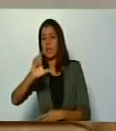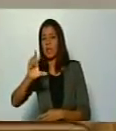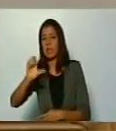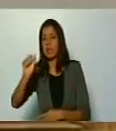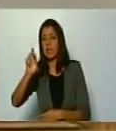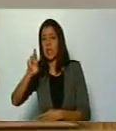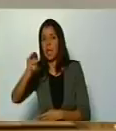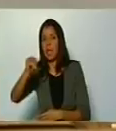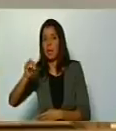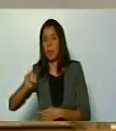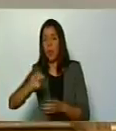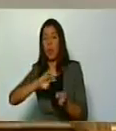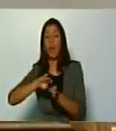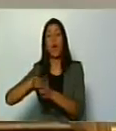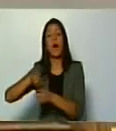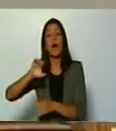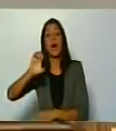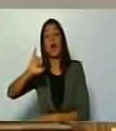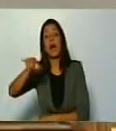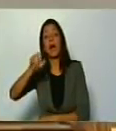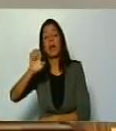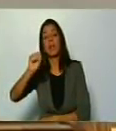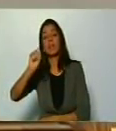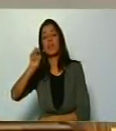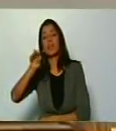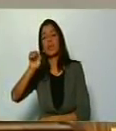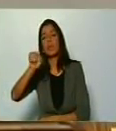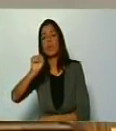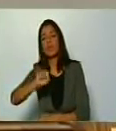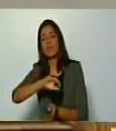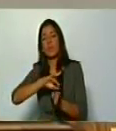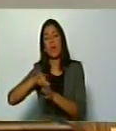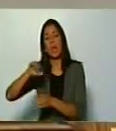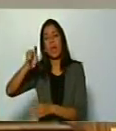Jesús Villavicencio, Pompeyo Márquez,